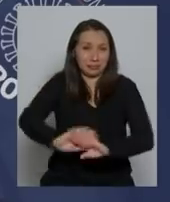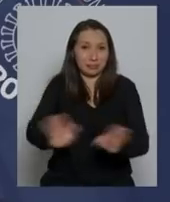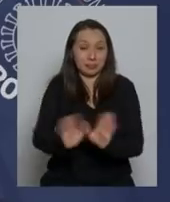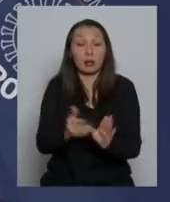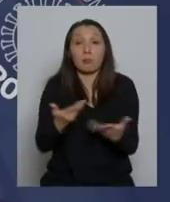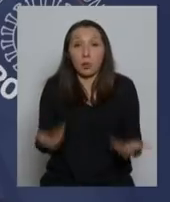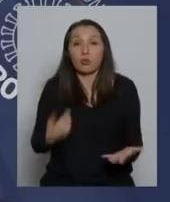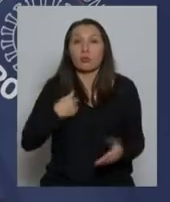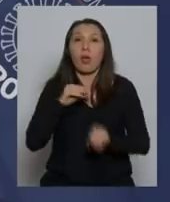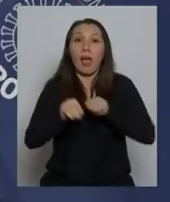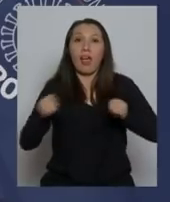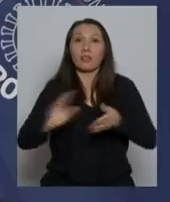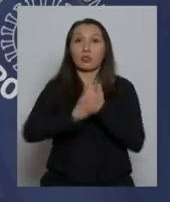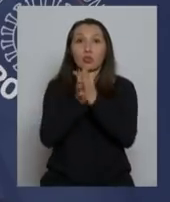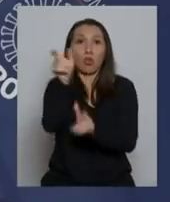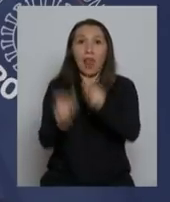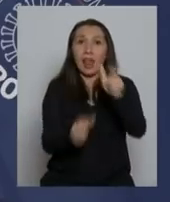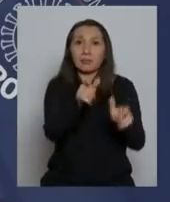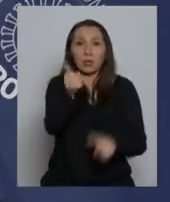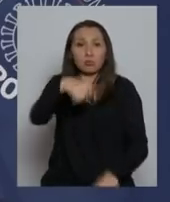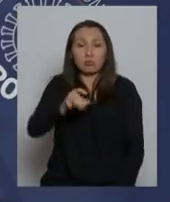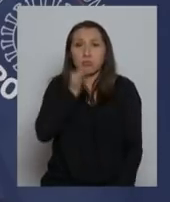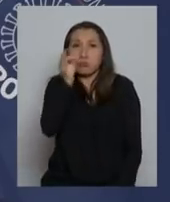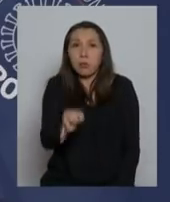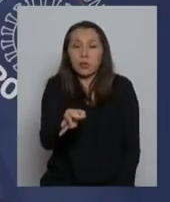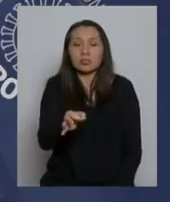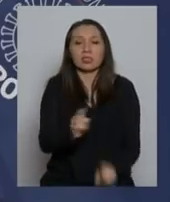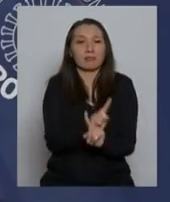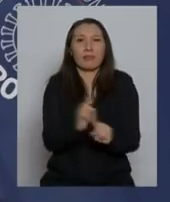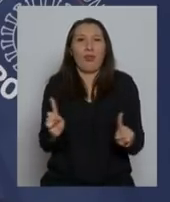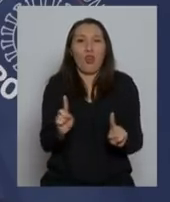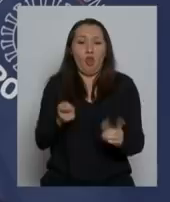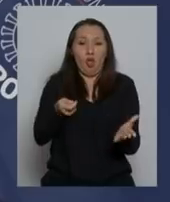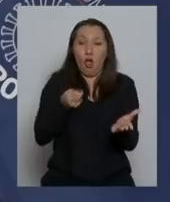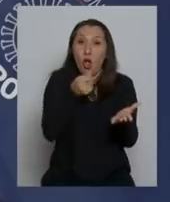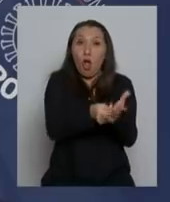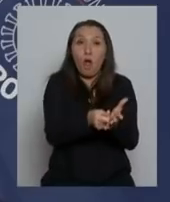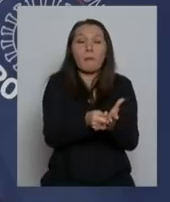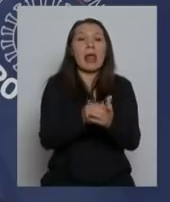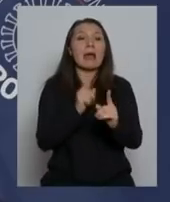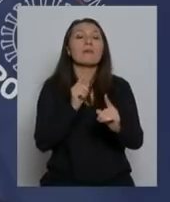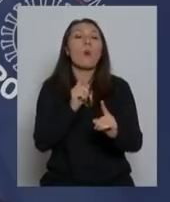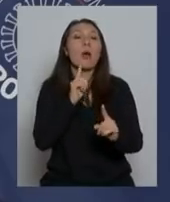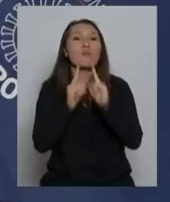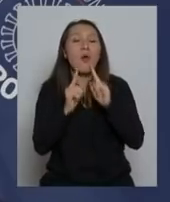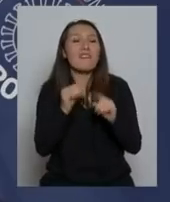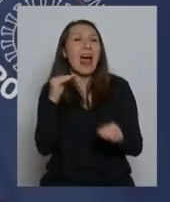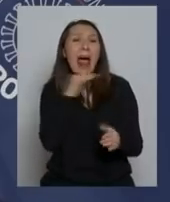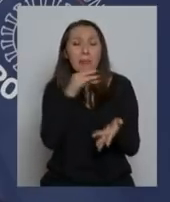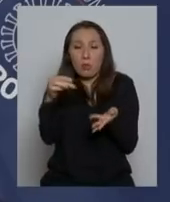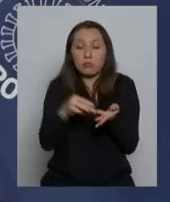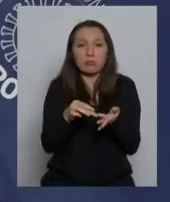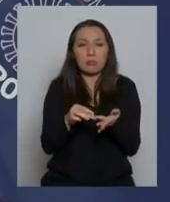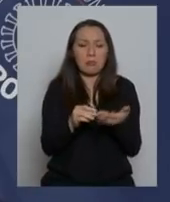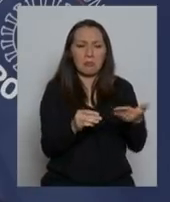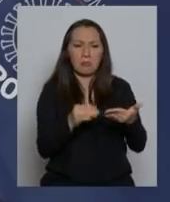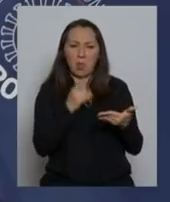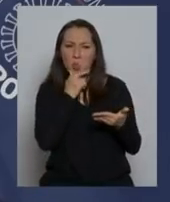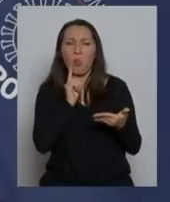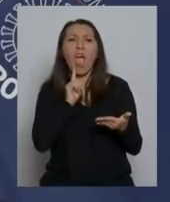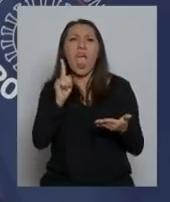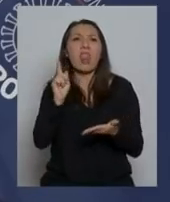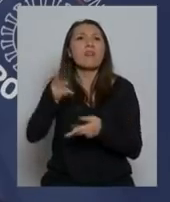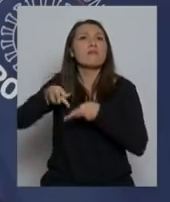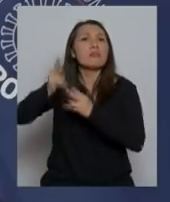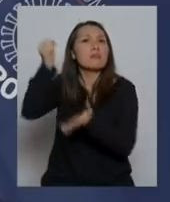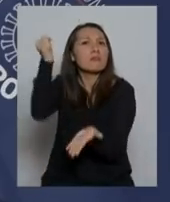yo hago un llamado a todas las personas que usted ha mencionado a no adquirir test rápidos que no hayan sido